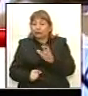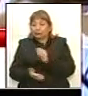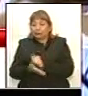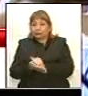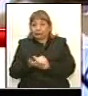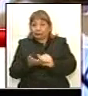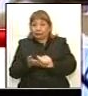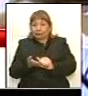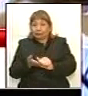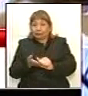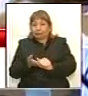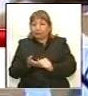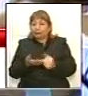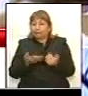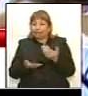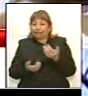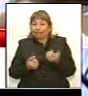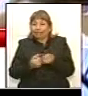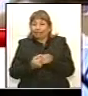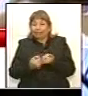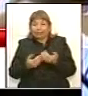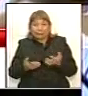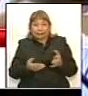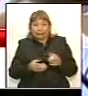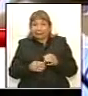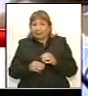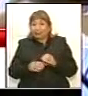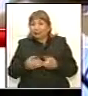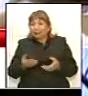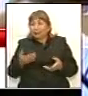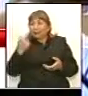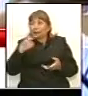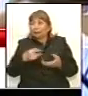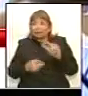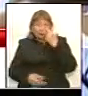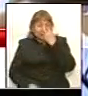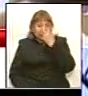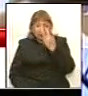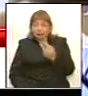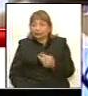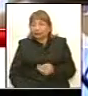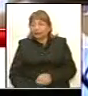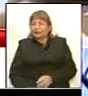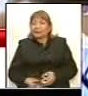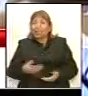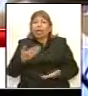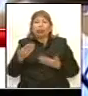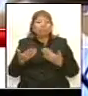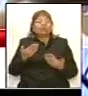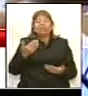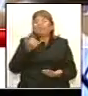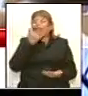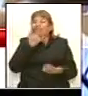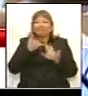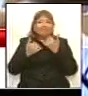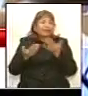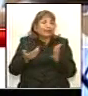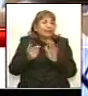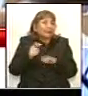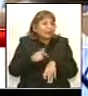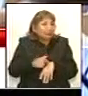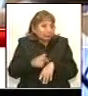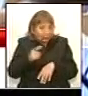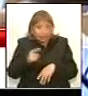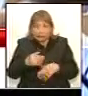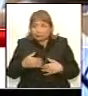meses, así como la seguridad, al tema de defensa civil, para ver las ocurrencias del momento. Eso se puede prevenir. Todo lo que